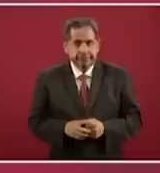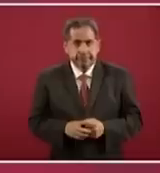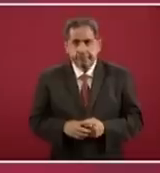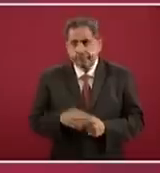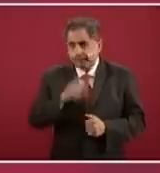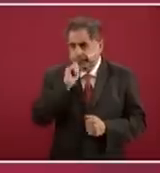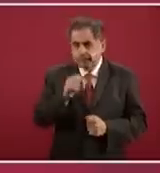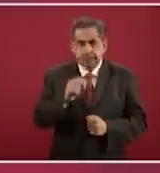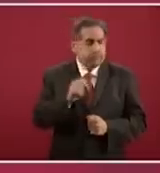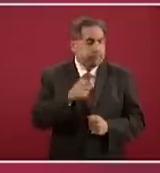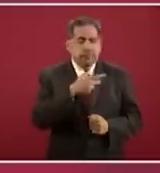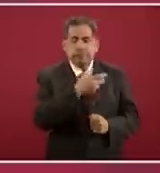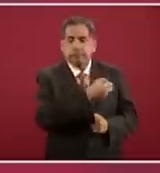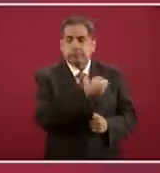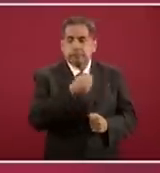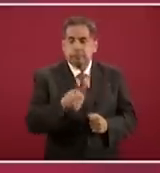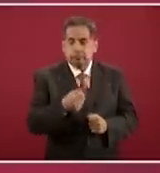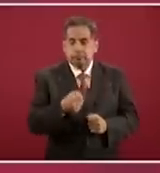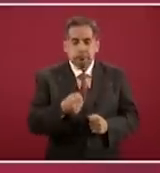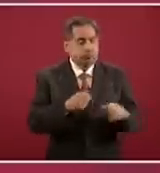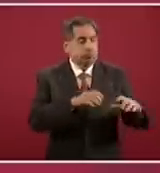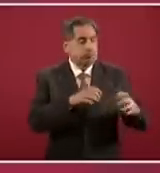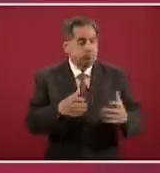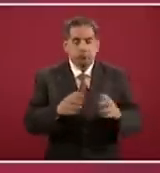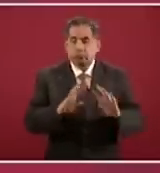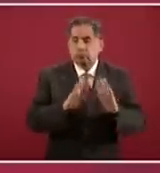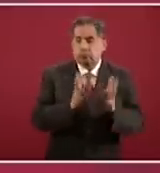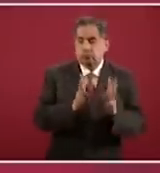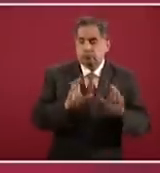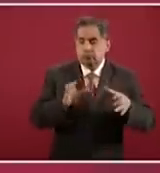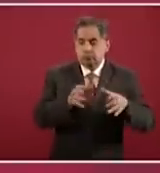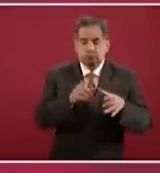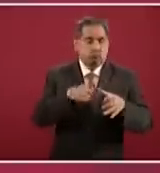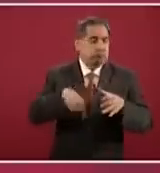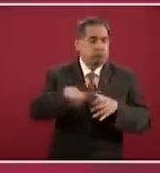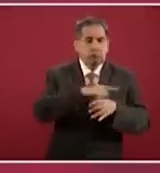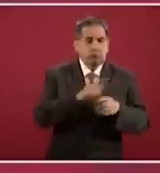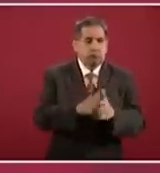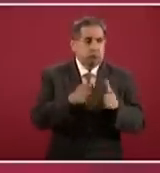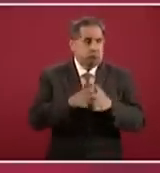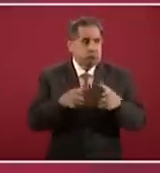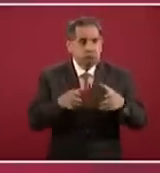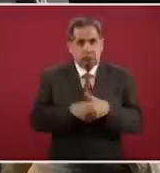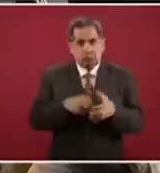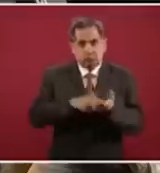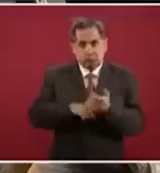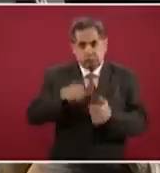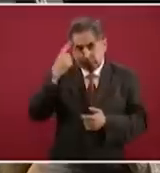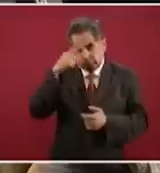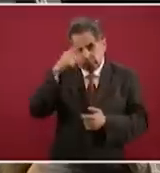se nombró una comisión de parte nuestra para